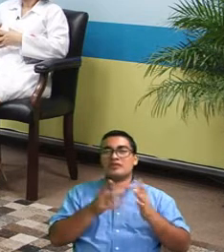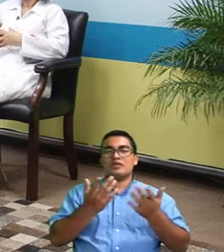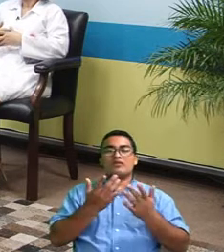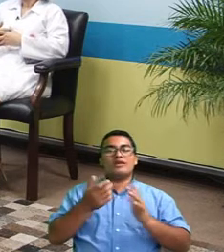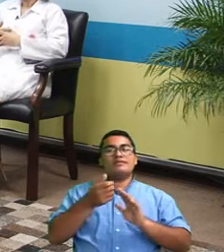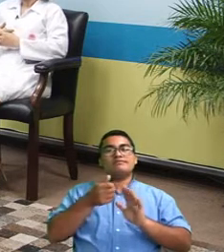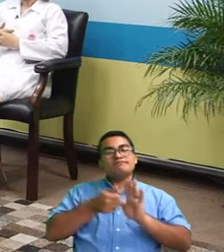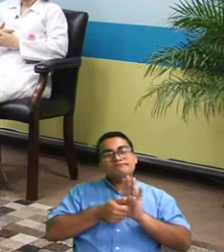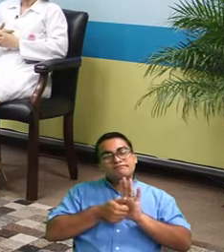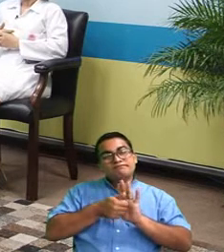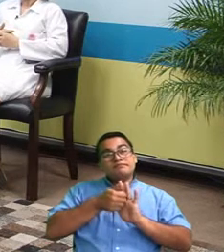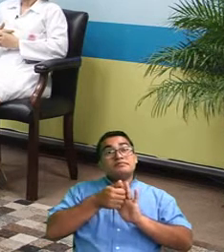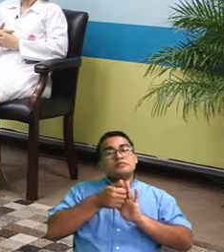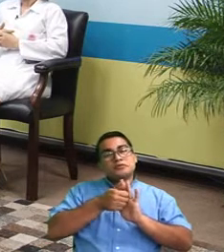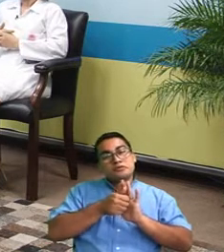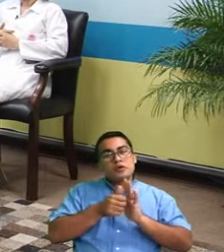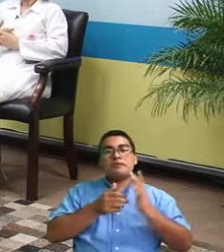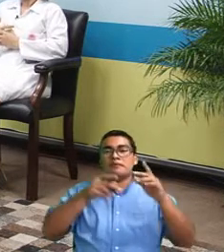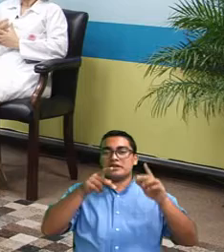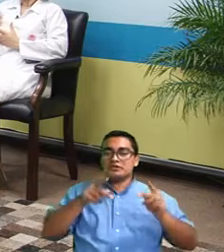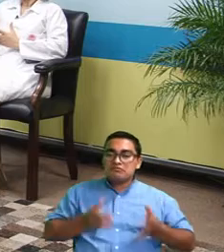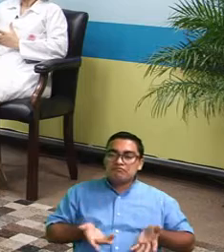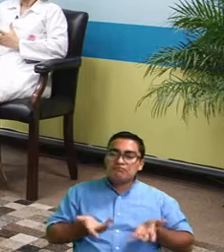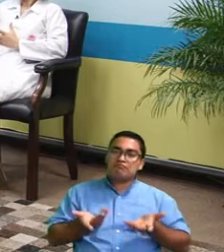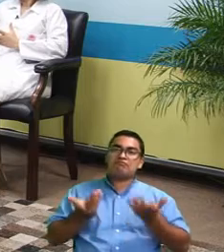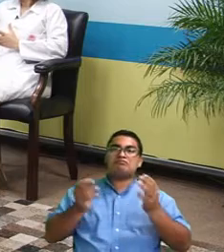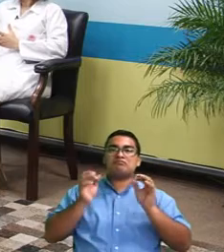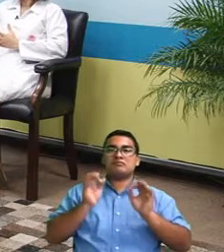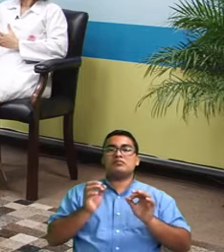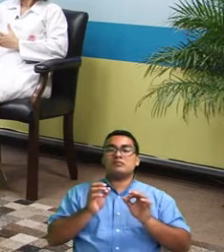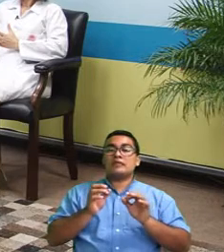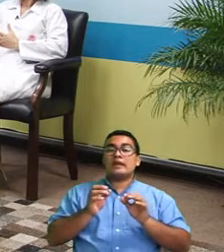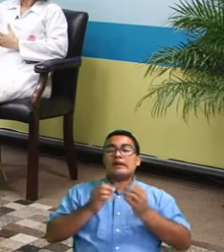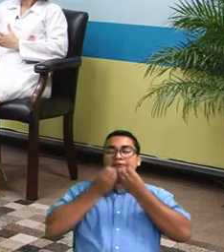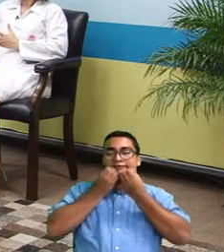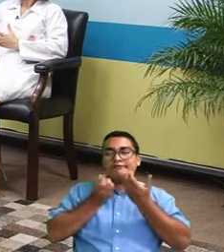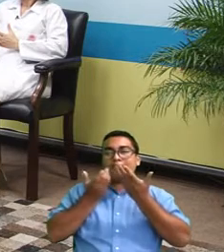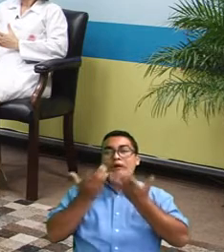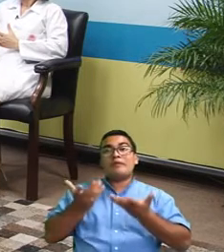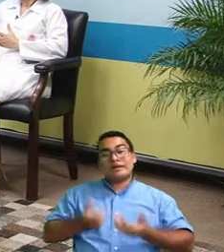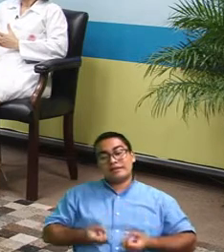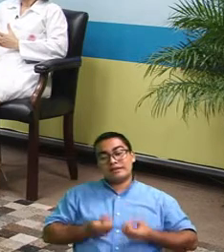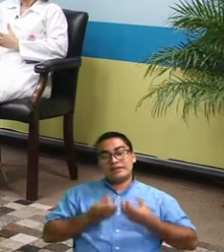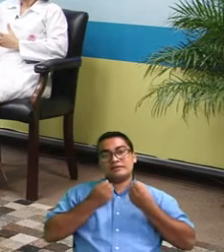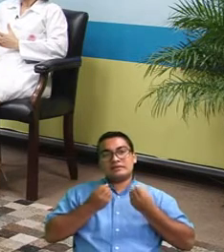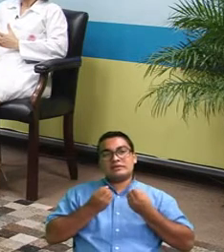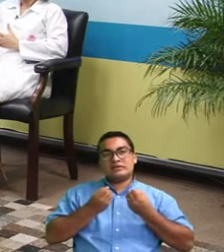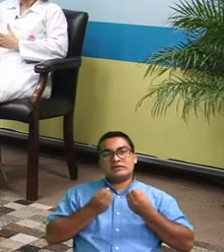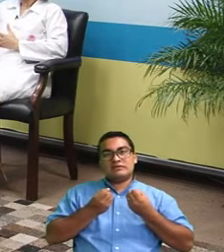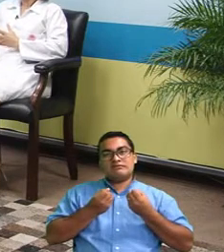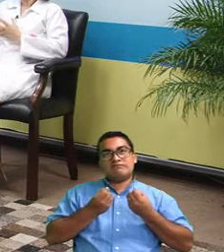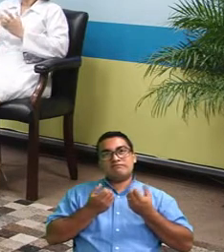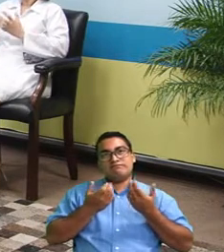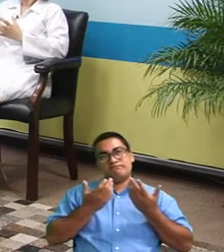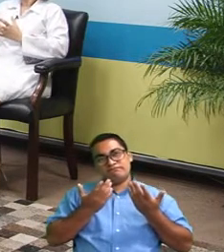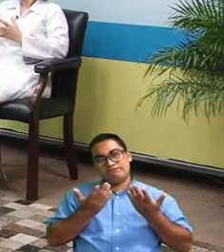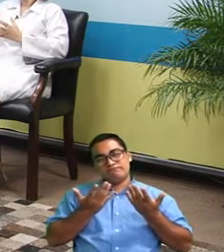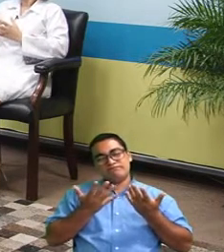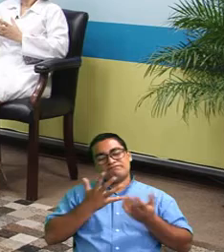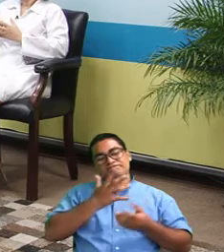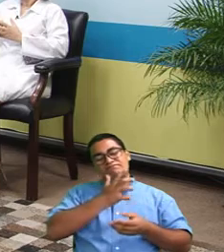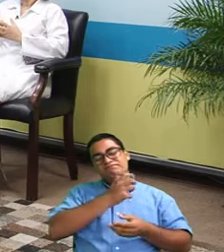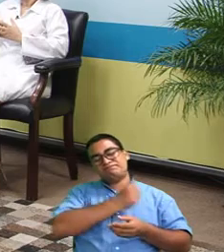psicoemocionales, ¿verdad? Que la paciente, cuando uno le da la noticia de que tiene cáncer, eso pueden ser muy destructivo. Es muy